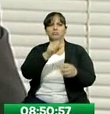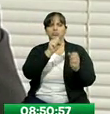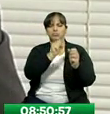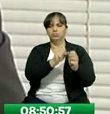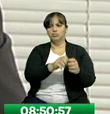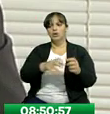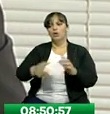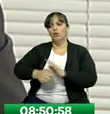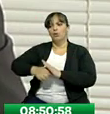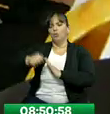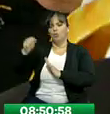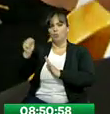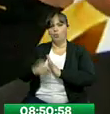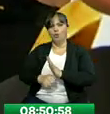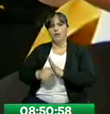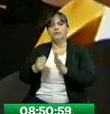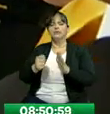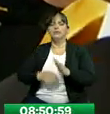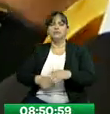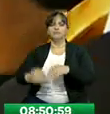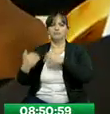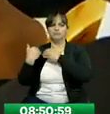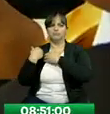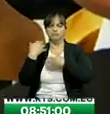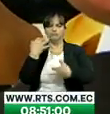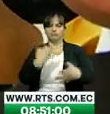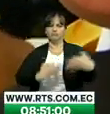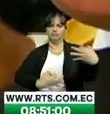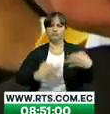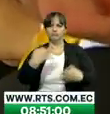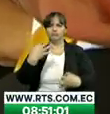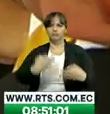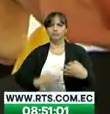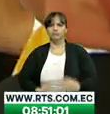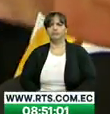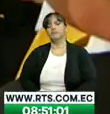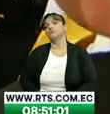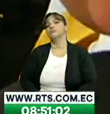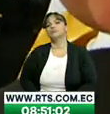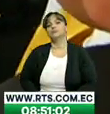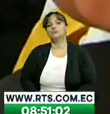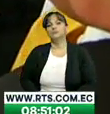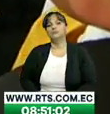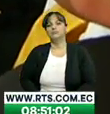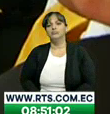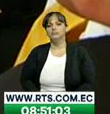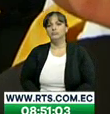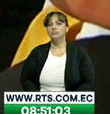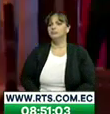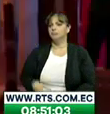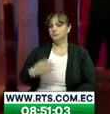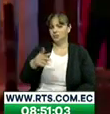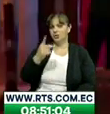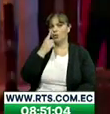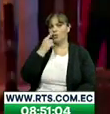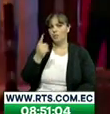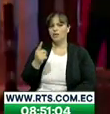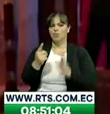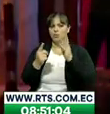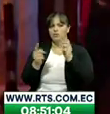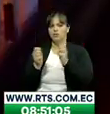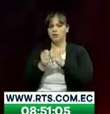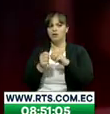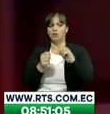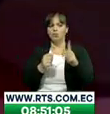el juez del cantón daule mientras las autoridades investigan el paradero del resto de la organización los